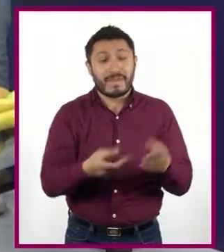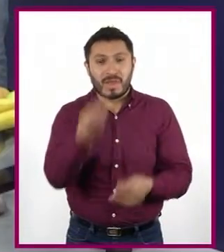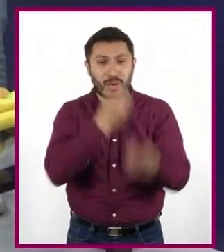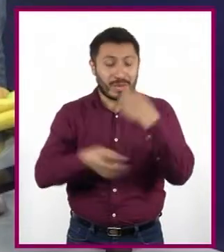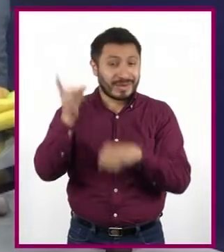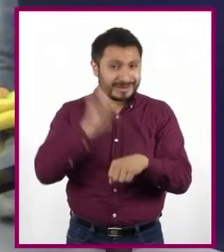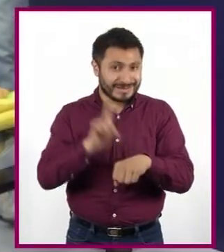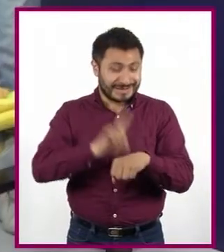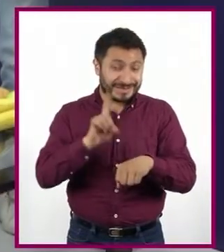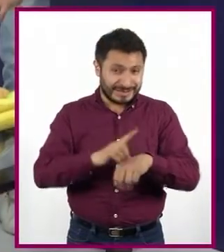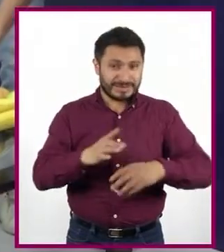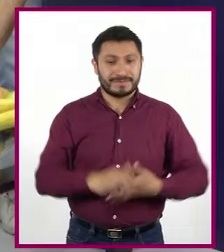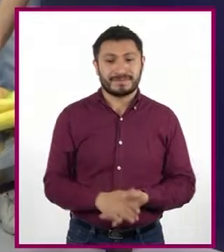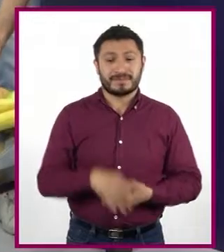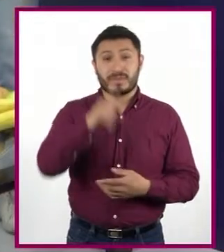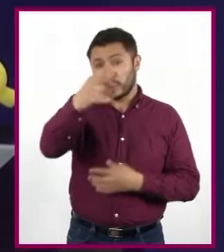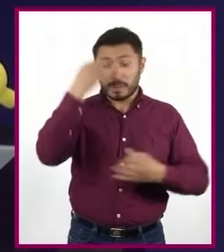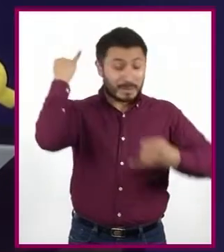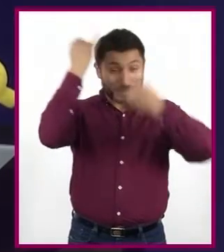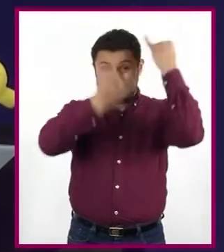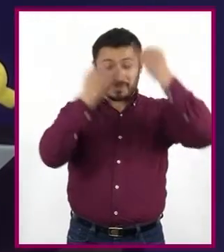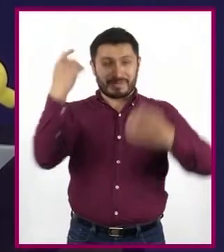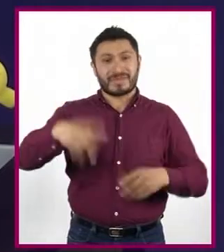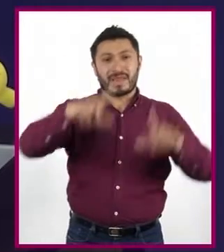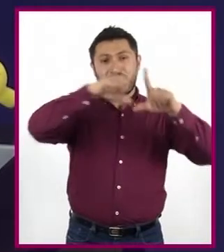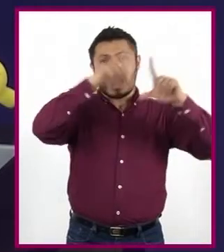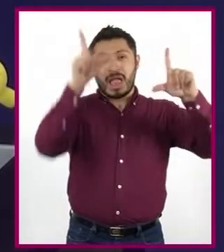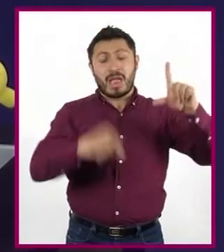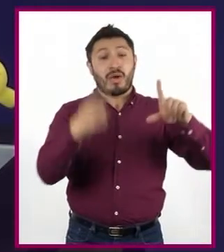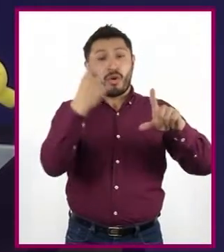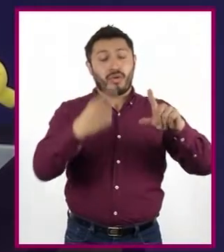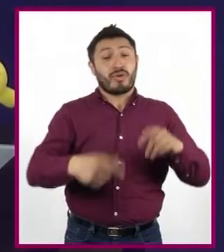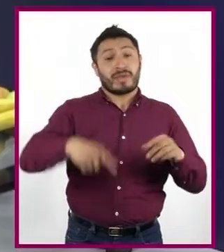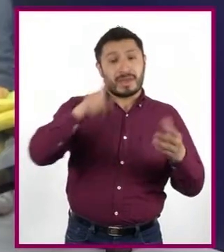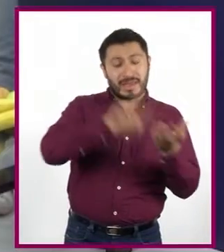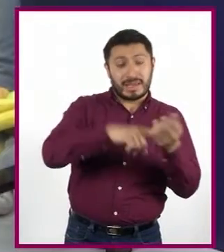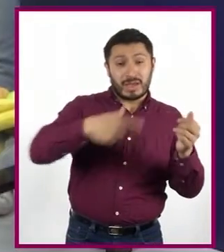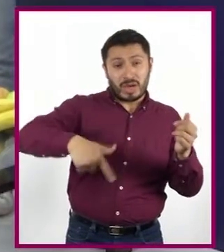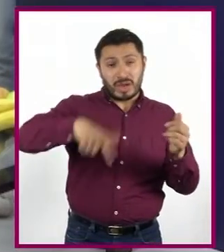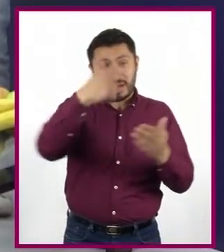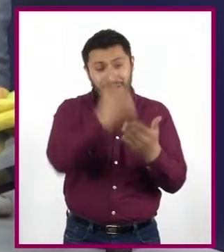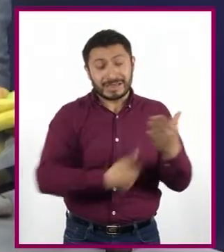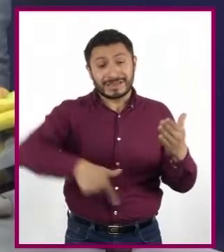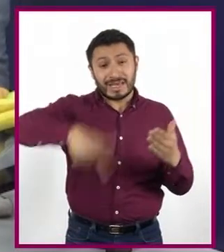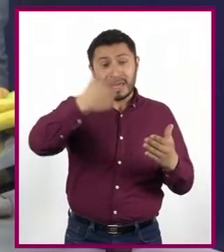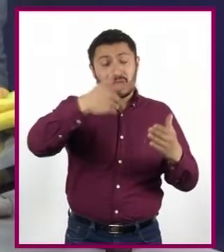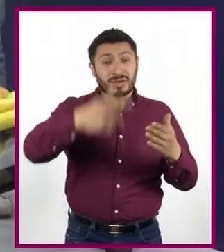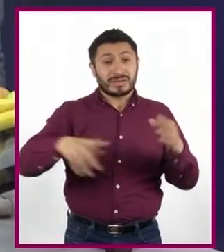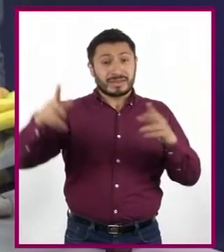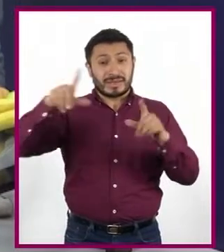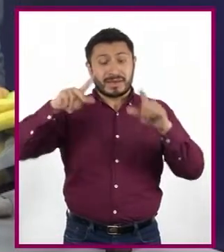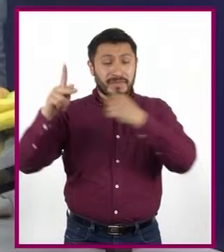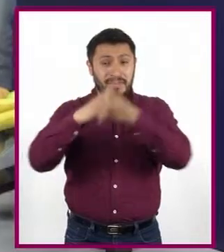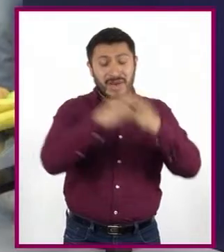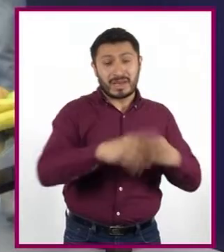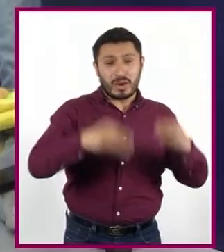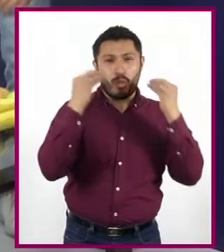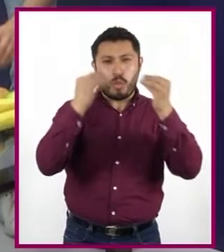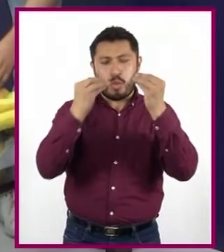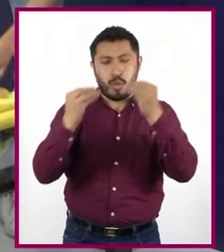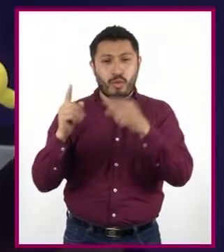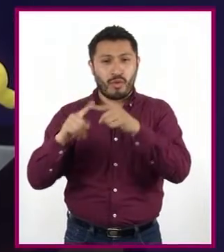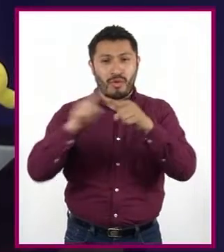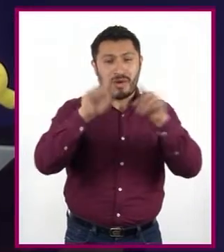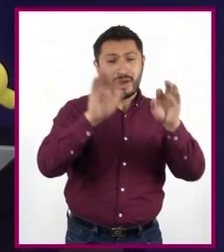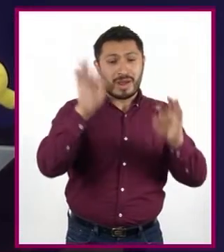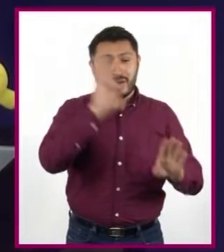diario. Imagínate, México es uno de los 12 países mega biodiversos del mundo y tenemos que